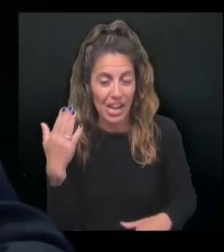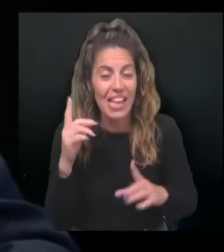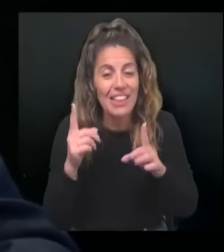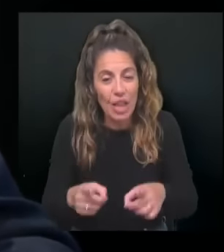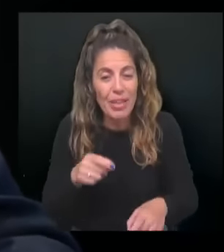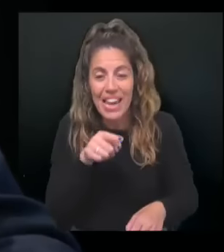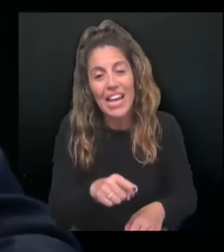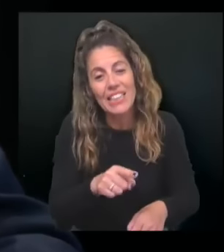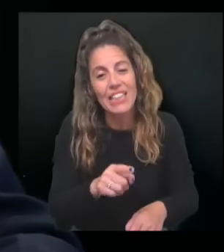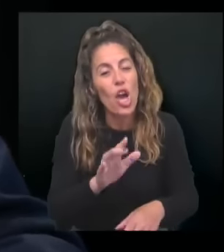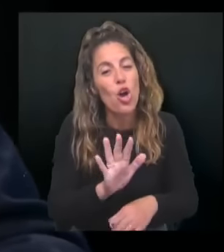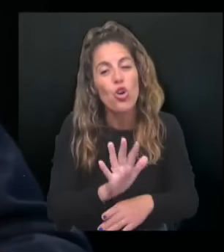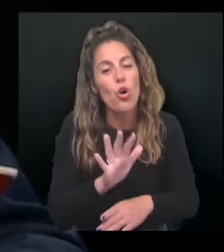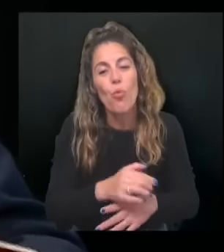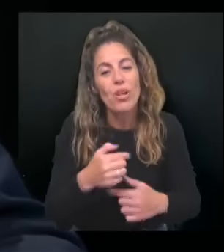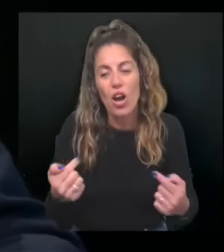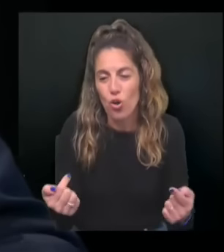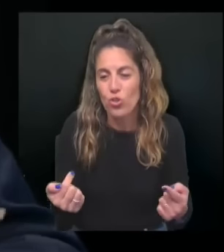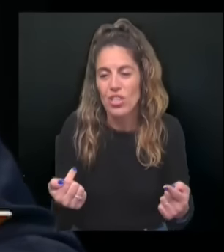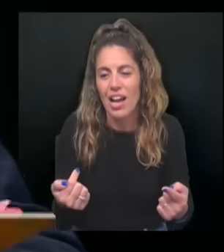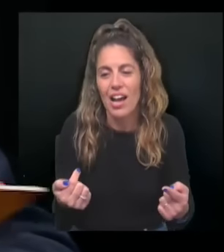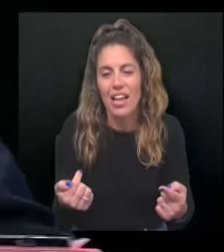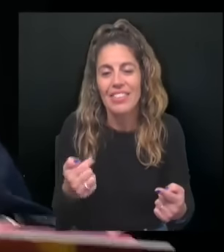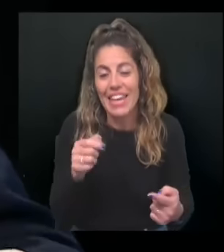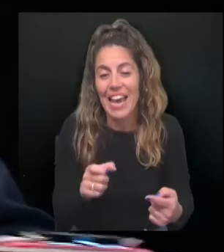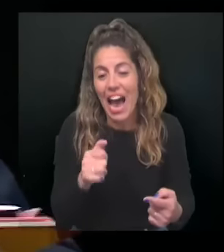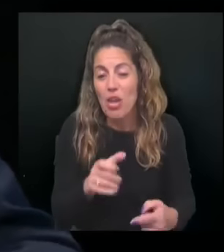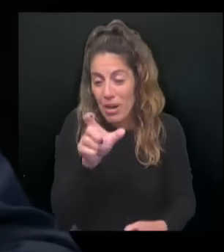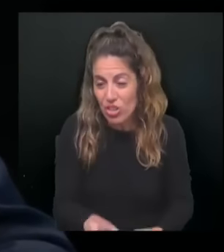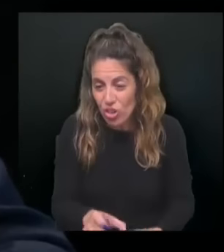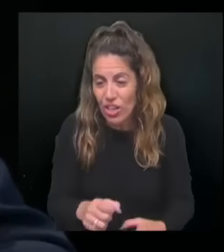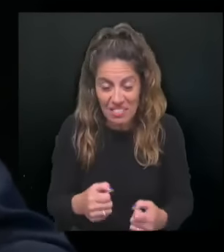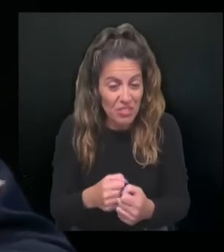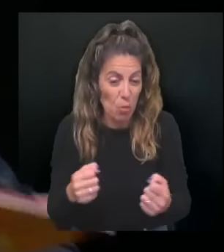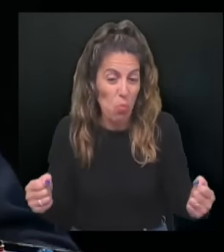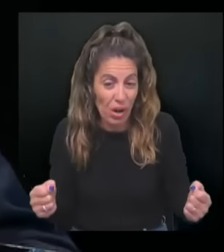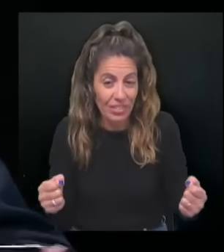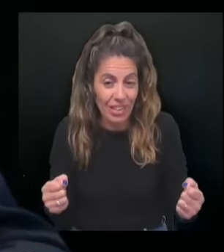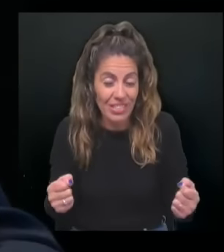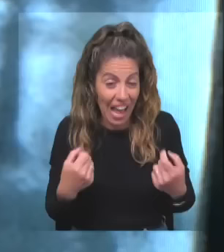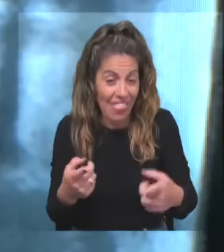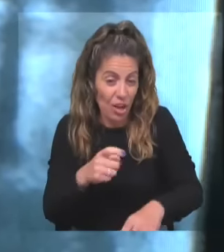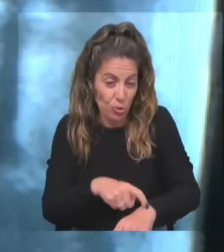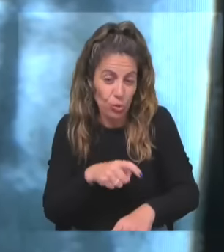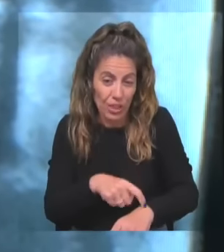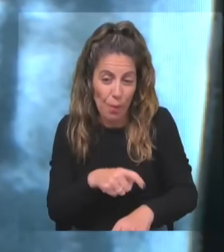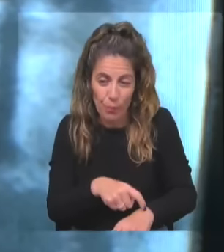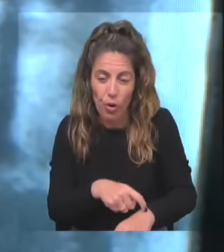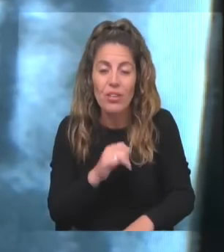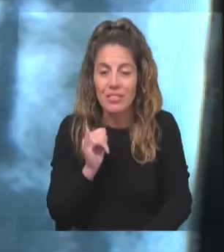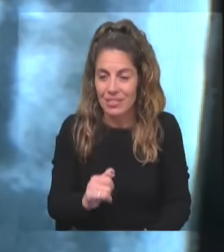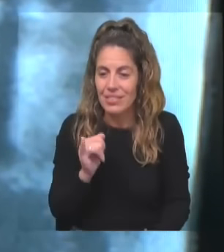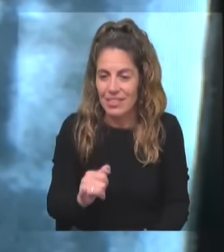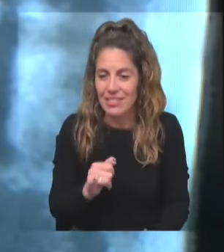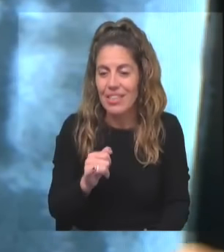hay como una cosa de bueno, hay gente que está dispuesta a dar su tiempo, ¿no? Sí,